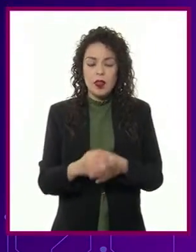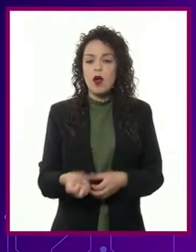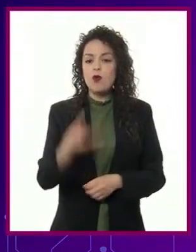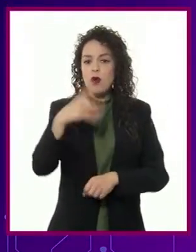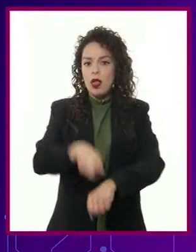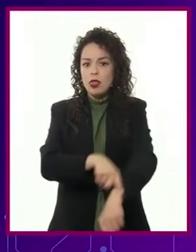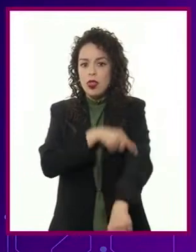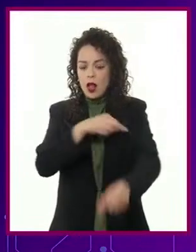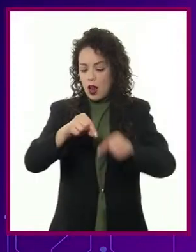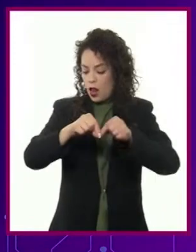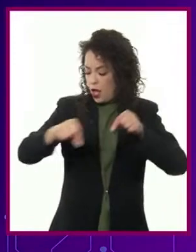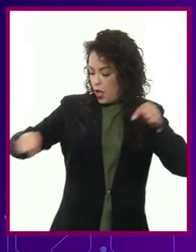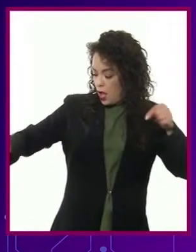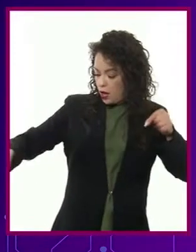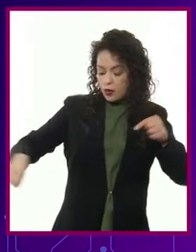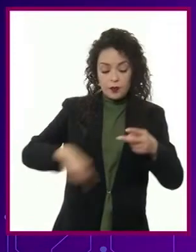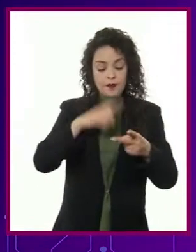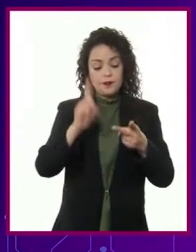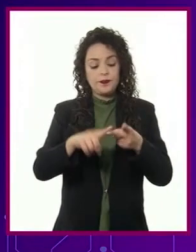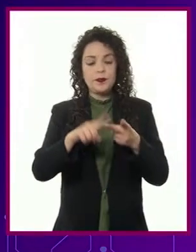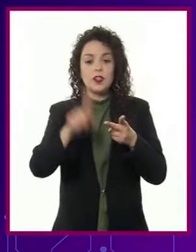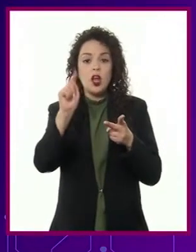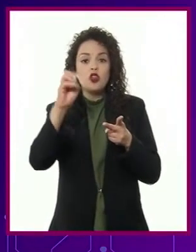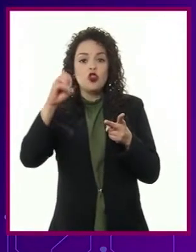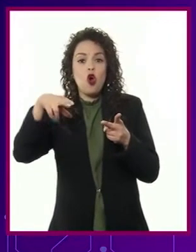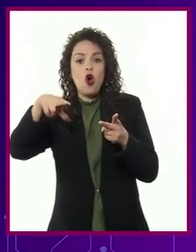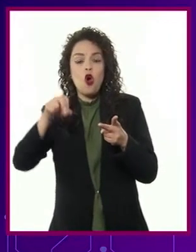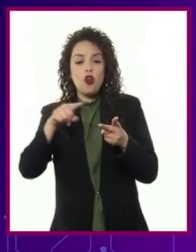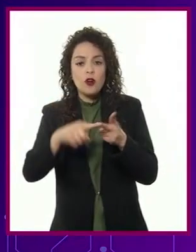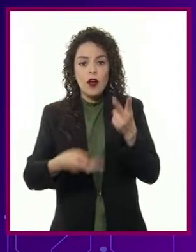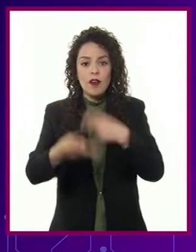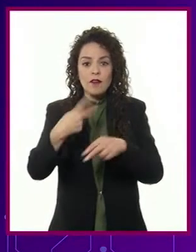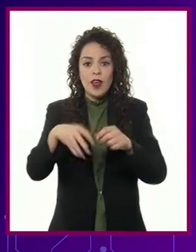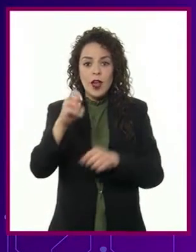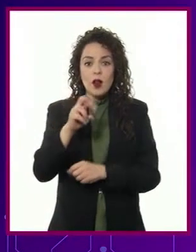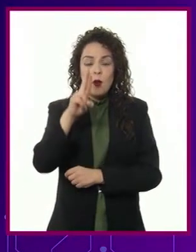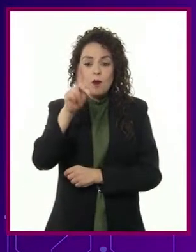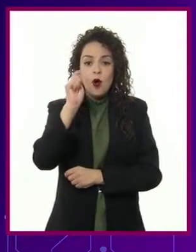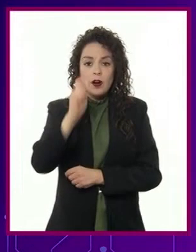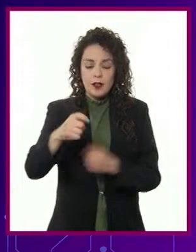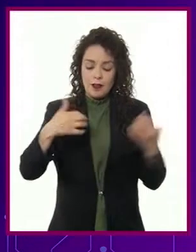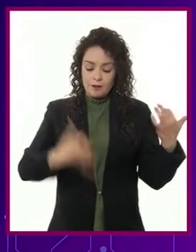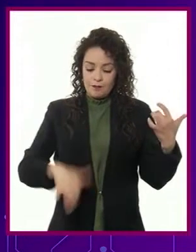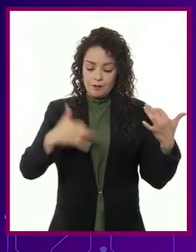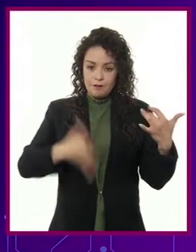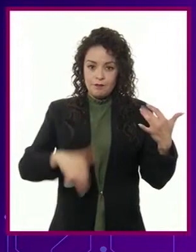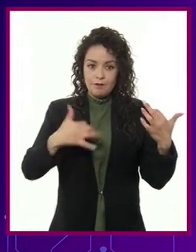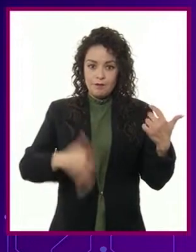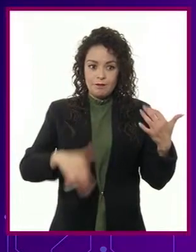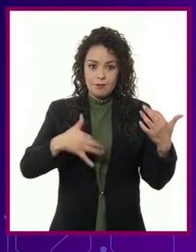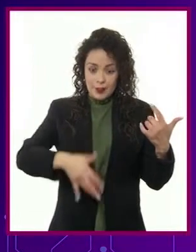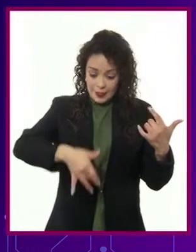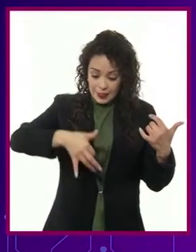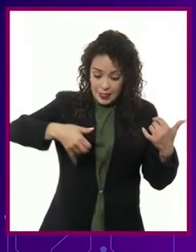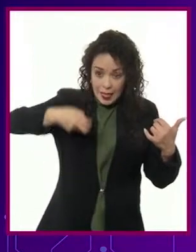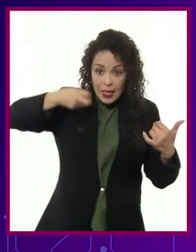Y la segunda es sobre los tonos armoniosos producidos por las cuerdas vibrantes de la lira, cuando las razones de las longitudes de